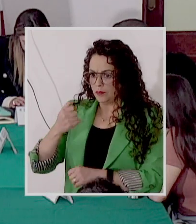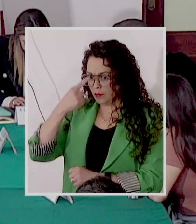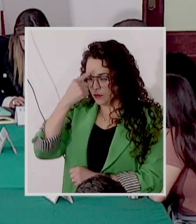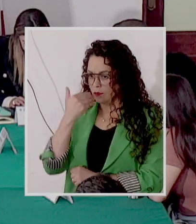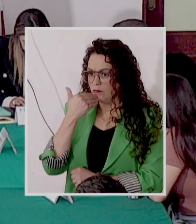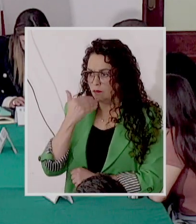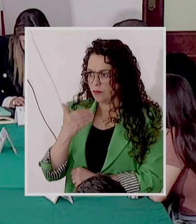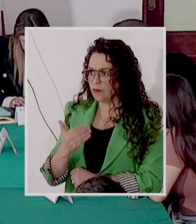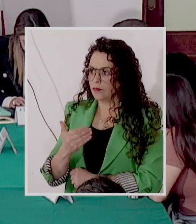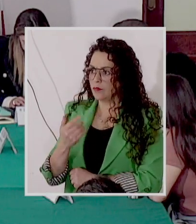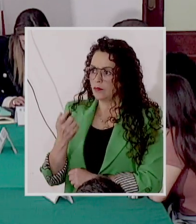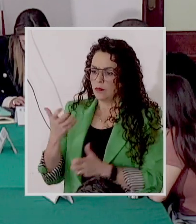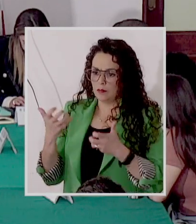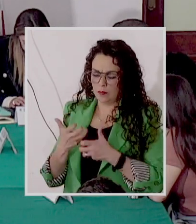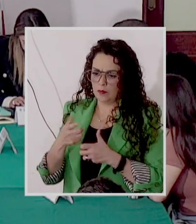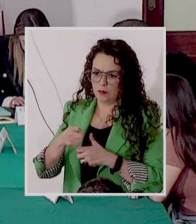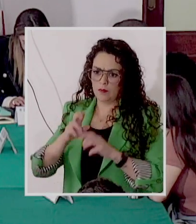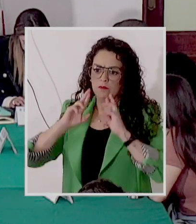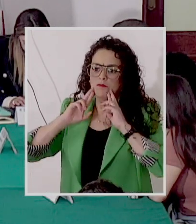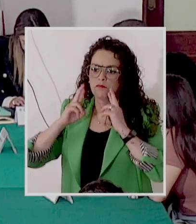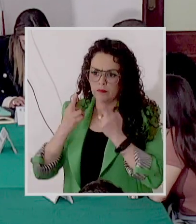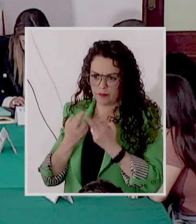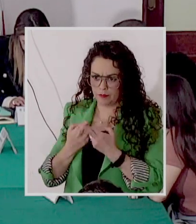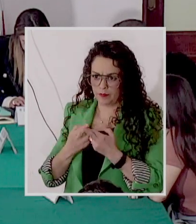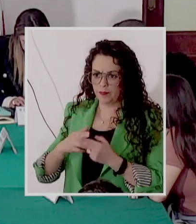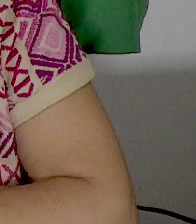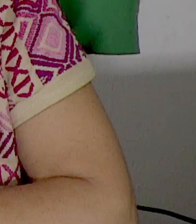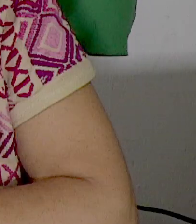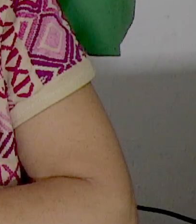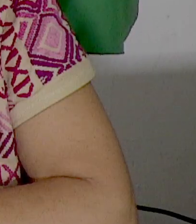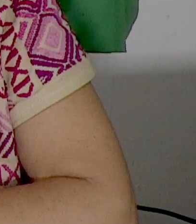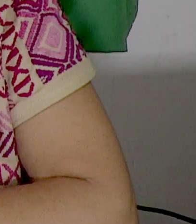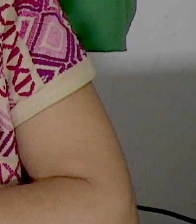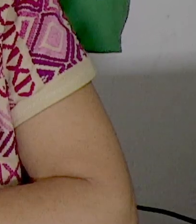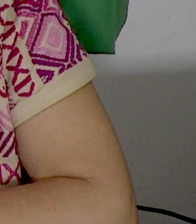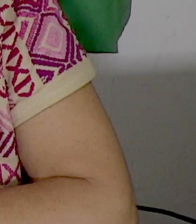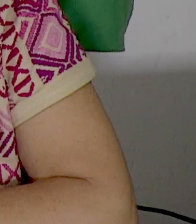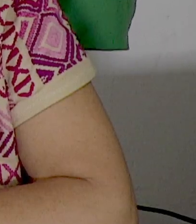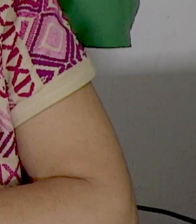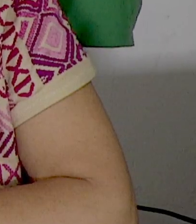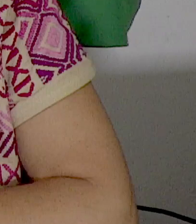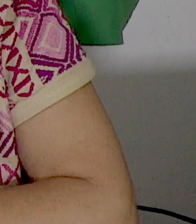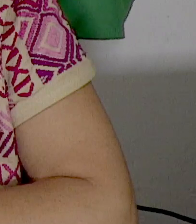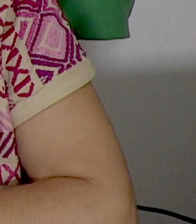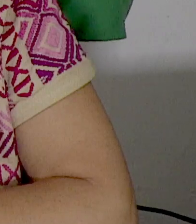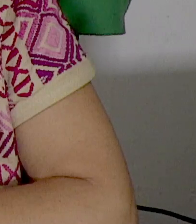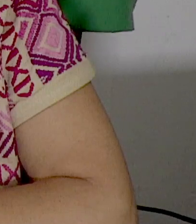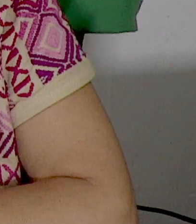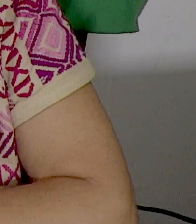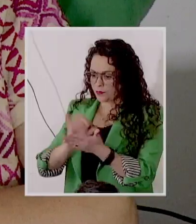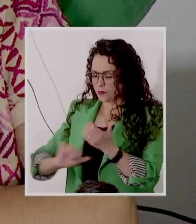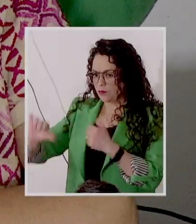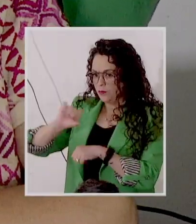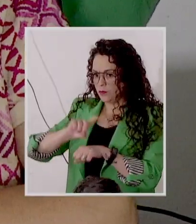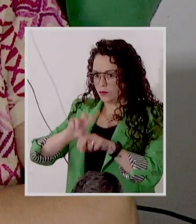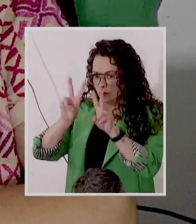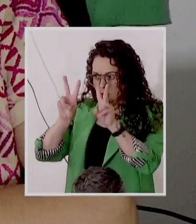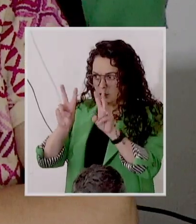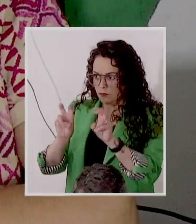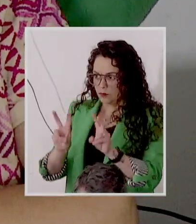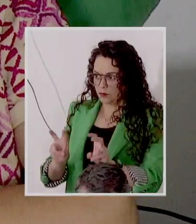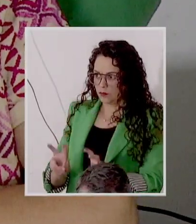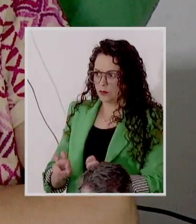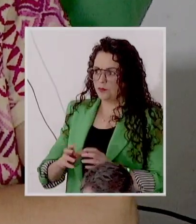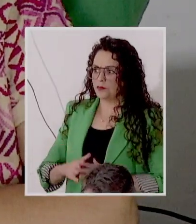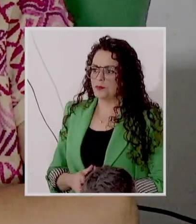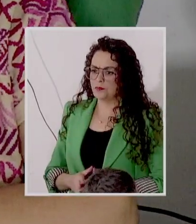de la sesión. Establecido lo anterior, solicito al secretario dar lectura al orden del día de esta sesión de la mesa